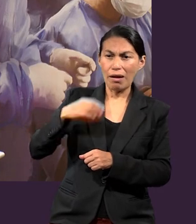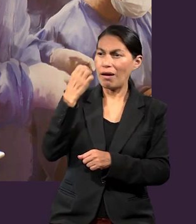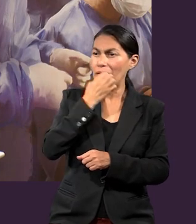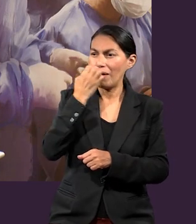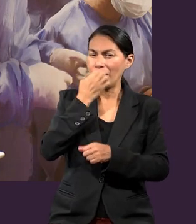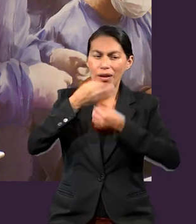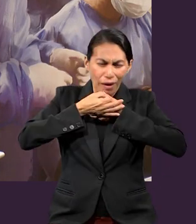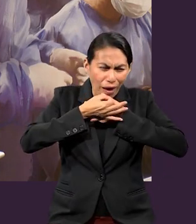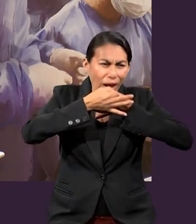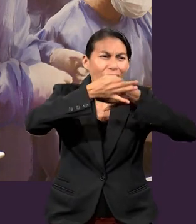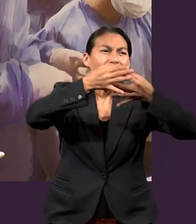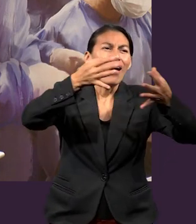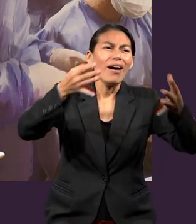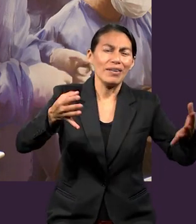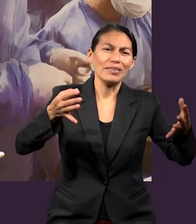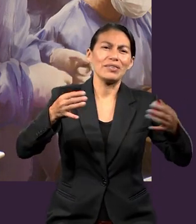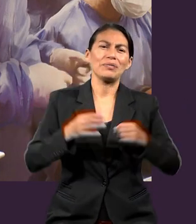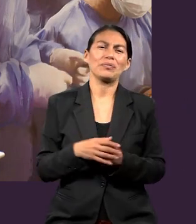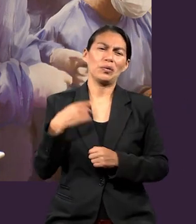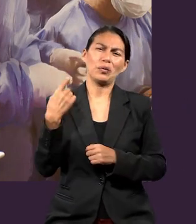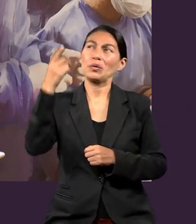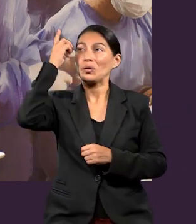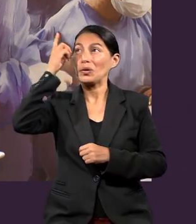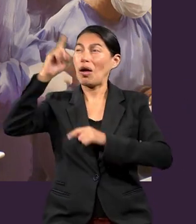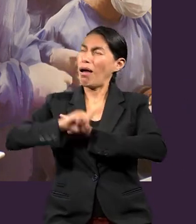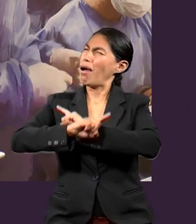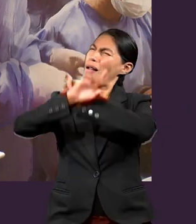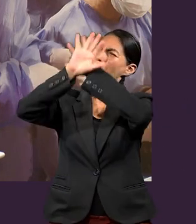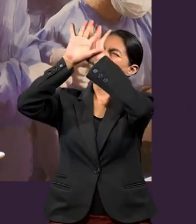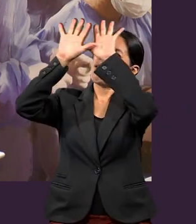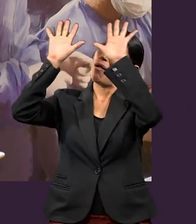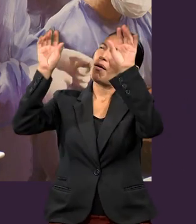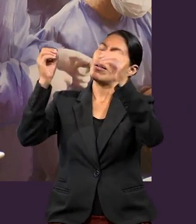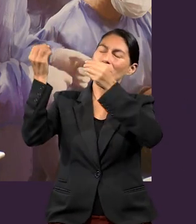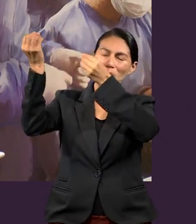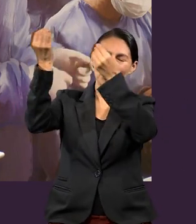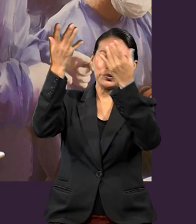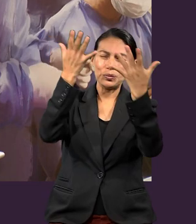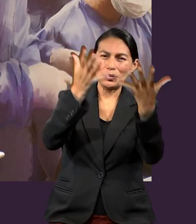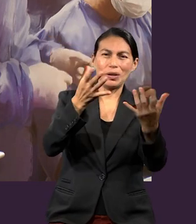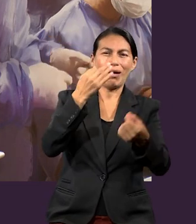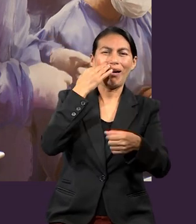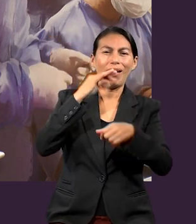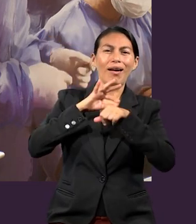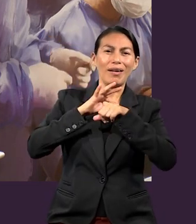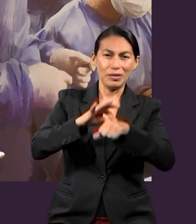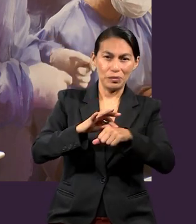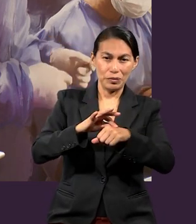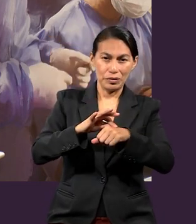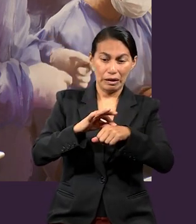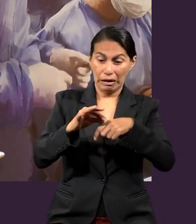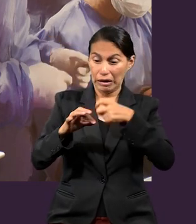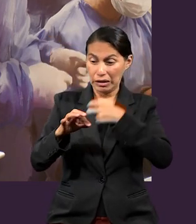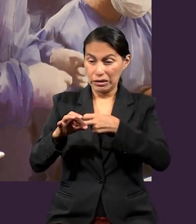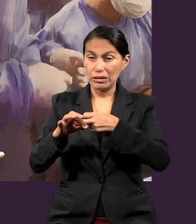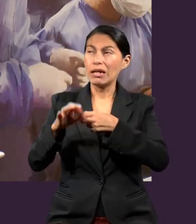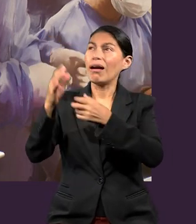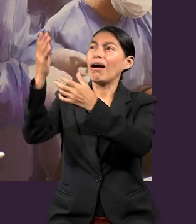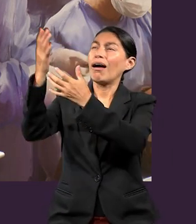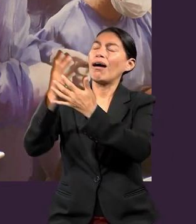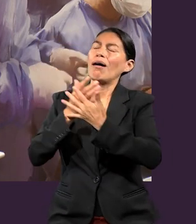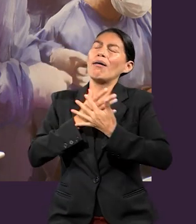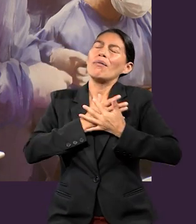compartir el evangelio a todo el mundo. Y que vamos a lograrlo con la gloria de Dios por nuestro testimonio. Y que ese testimonio debe de